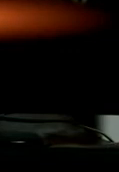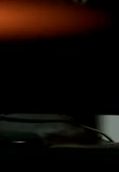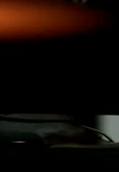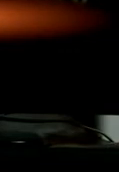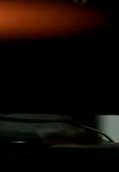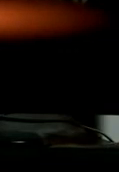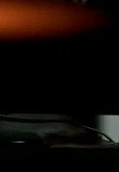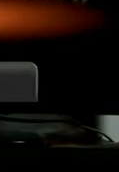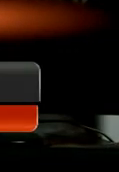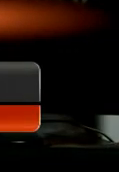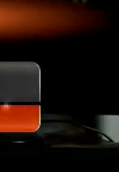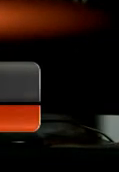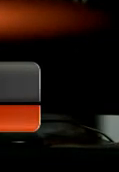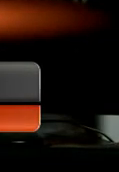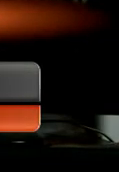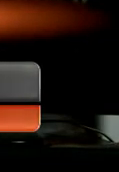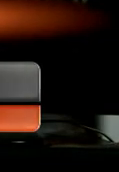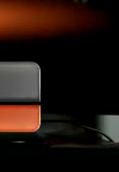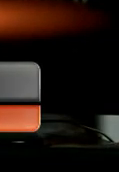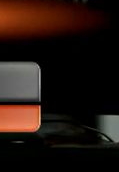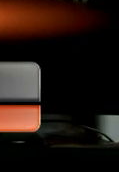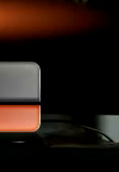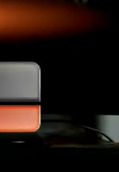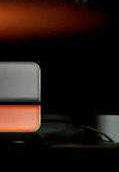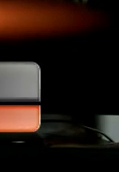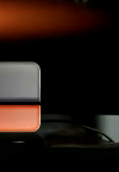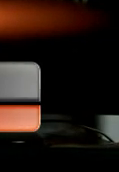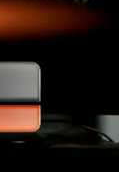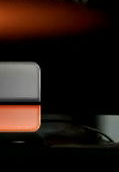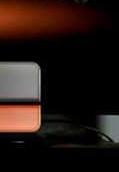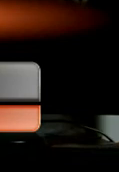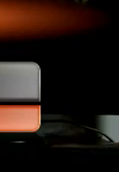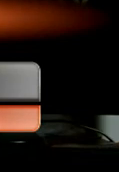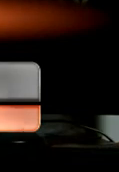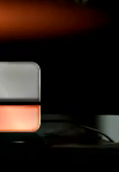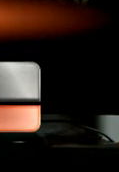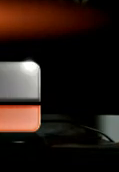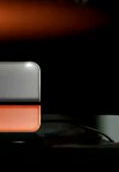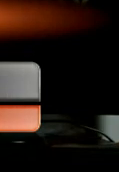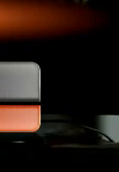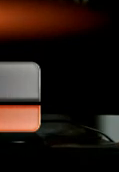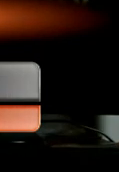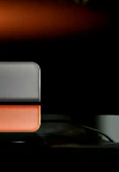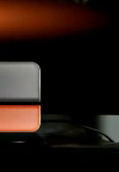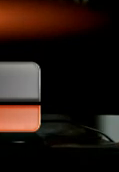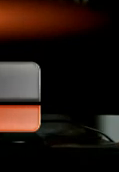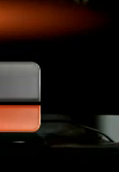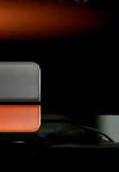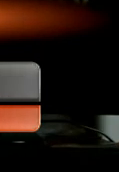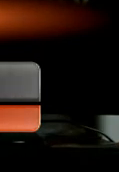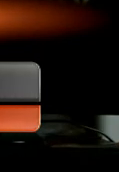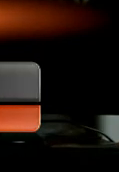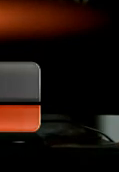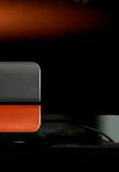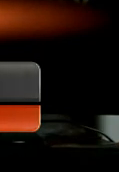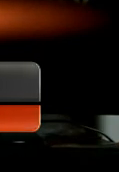Seguramente ahora estás mejor porque vas a aprender la palabra del Señor. Hoy vamos a ver el pan de la presencia de Dios. ¿Cuántos